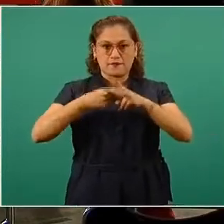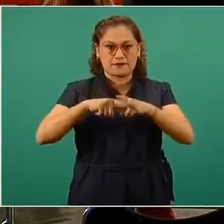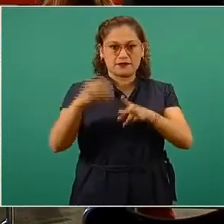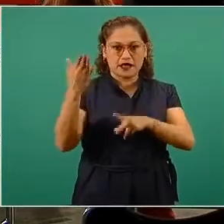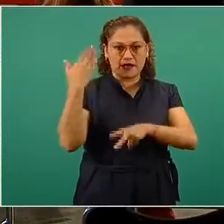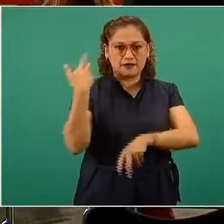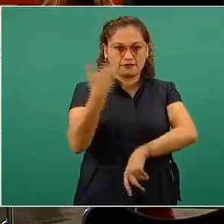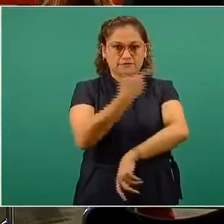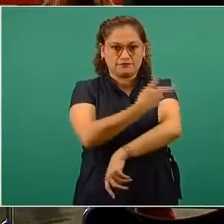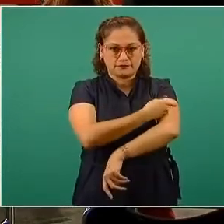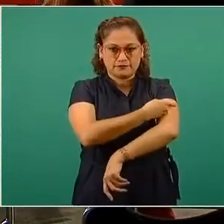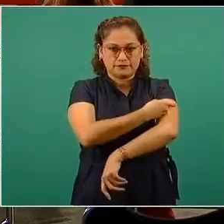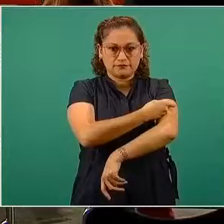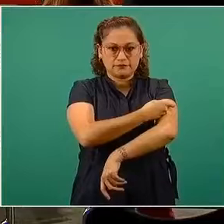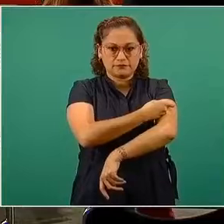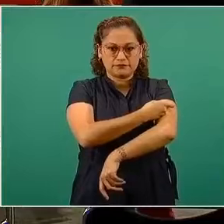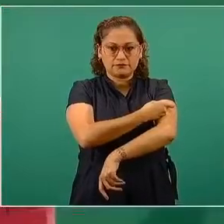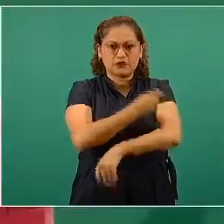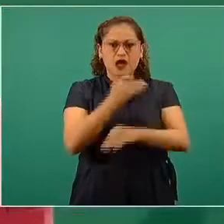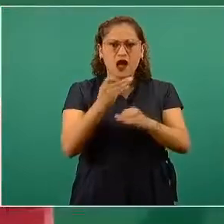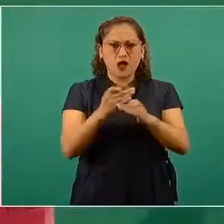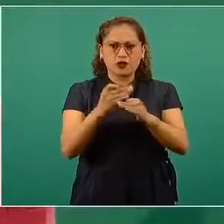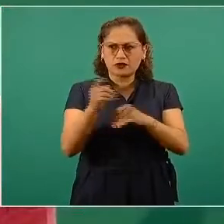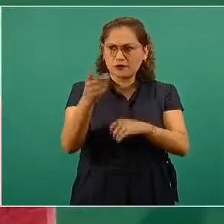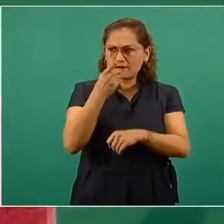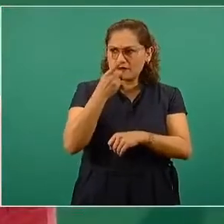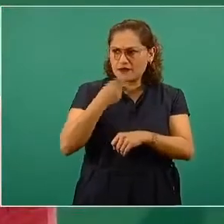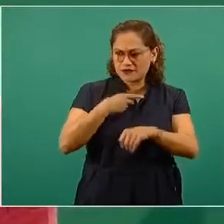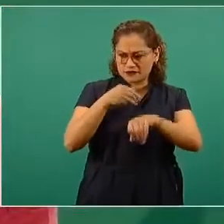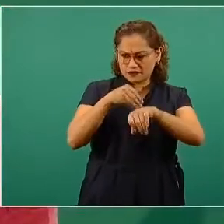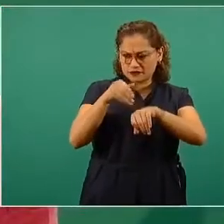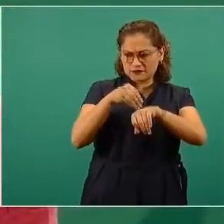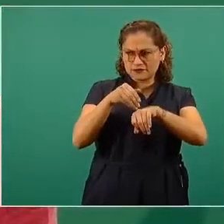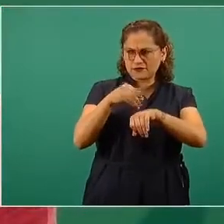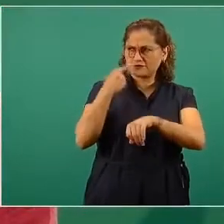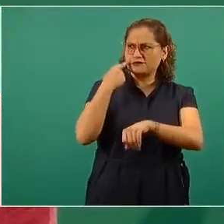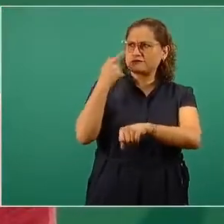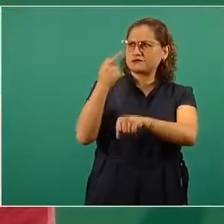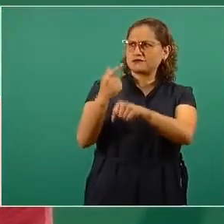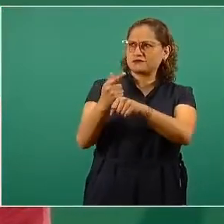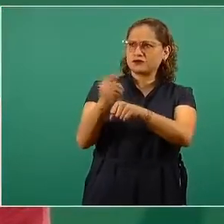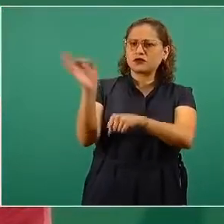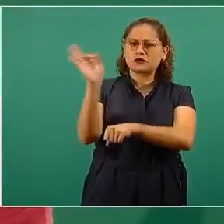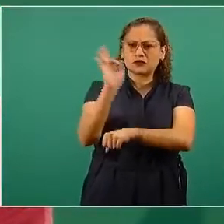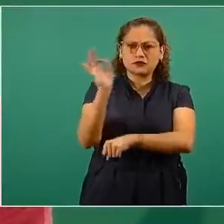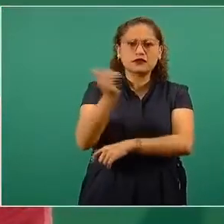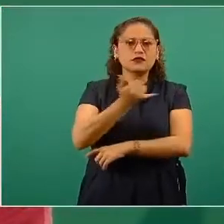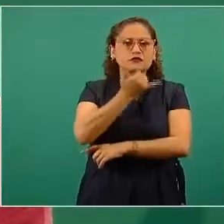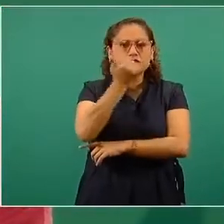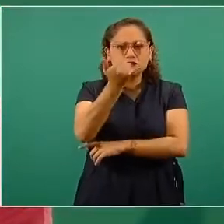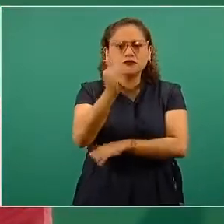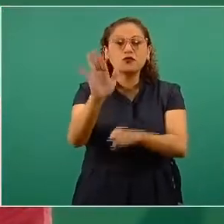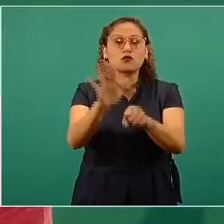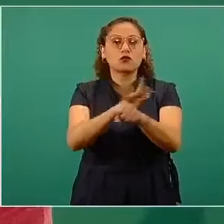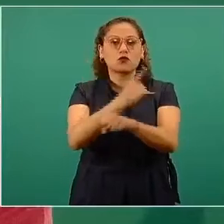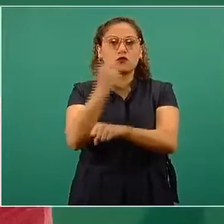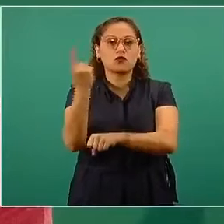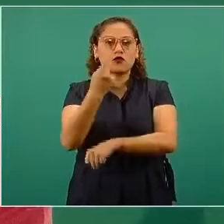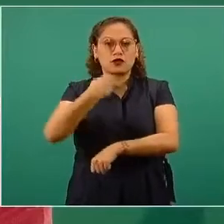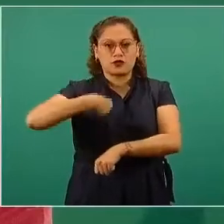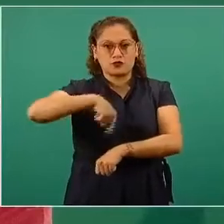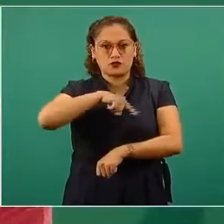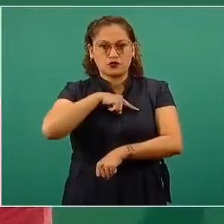y me llamó la atención la cifra. Yo creo que es una errata porque la mayoría de los esquemas que